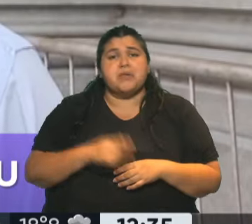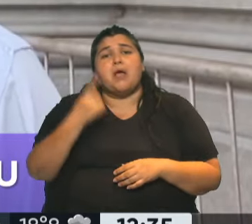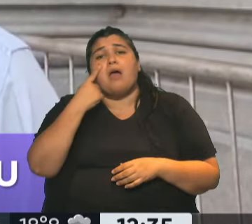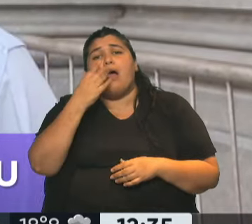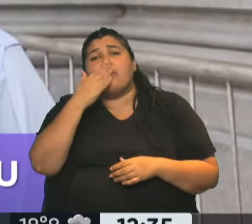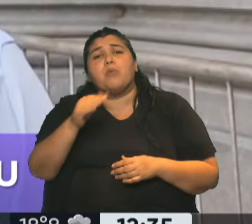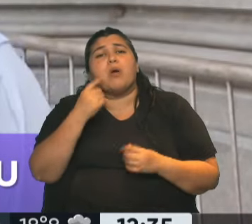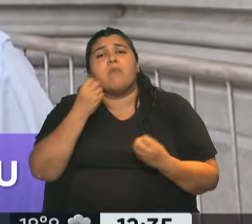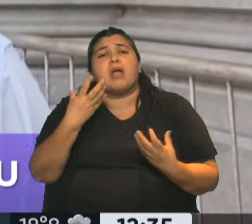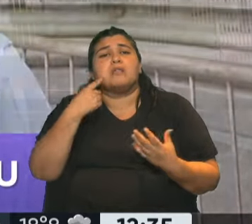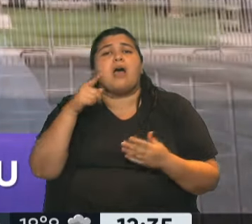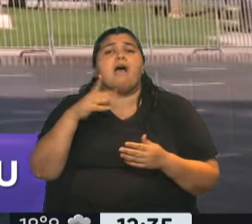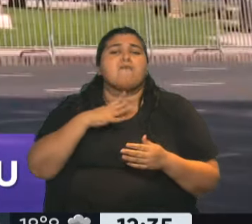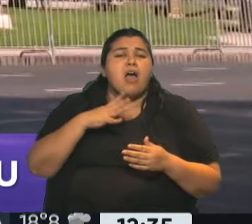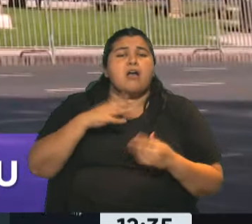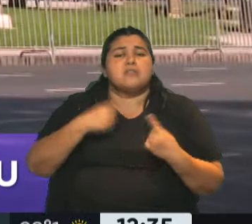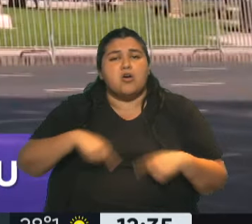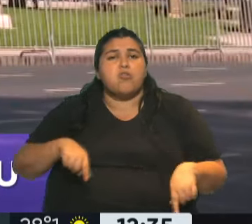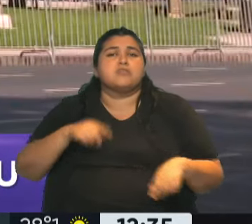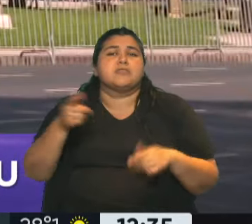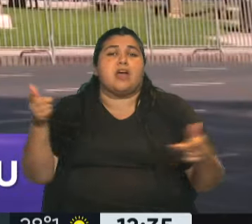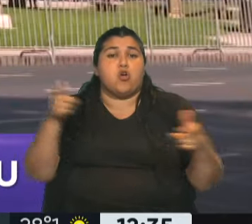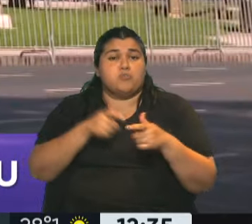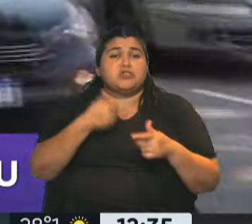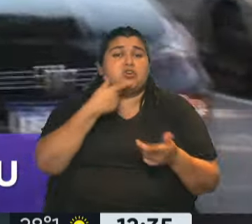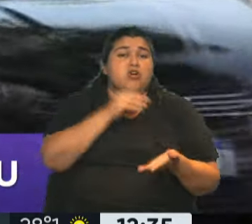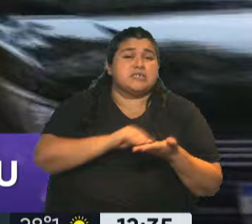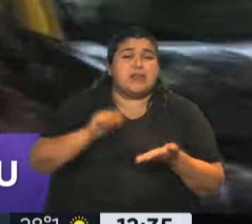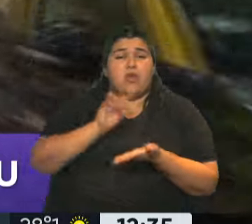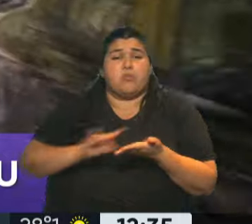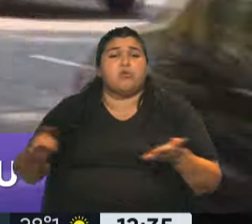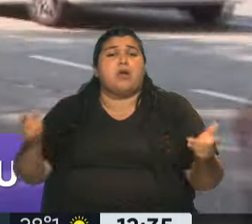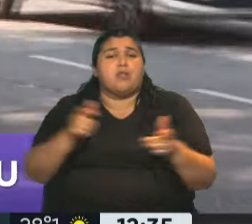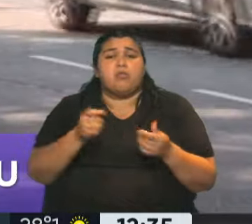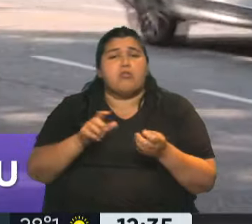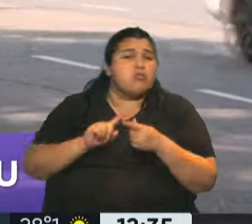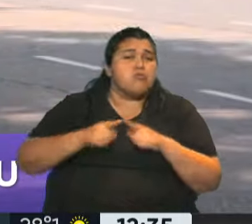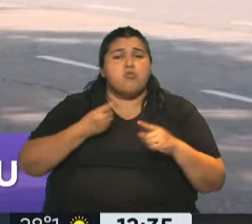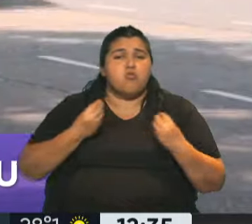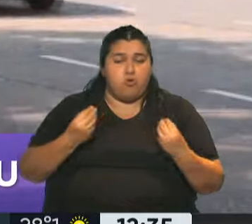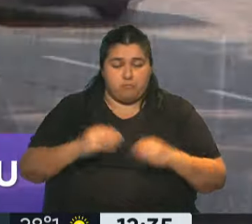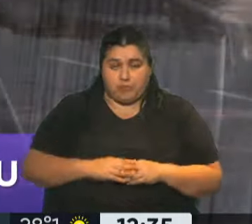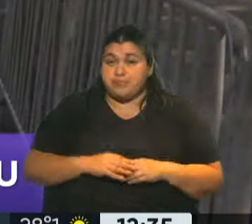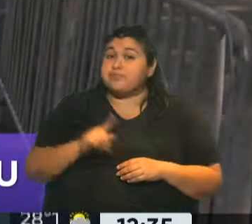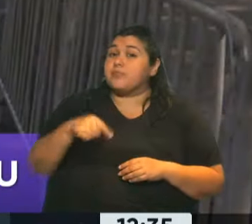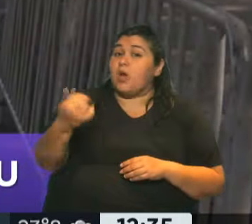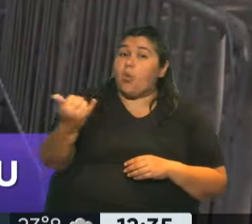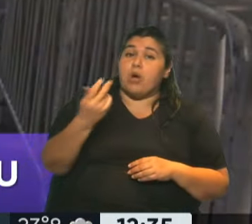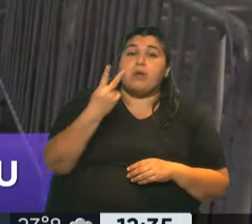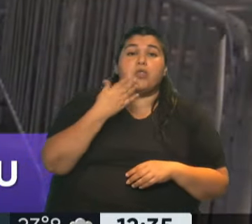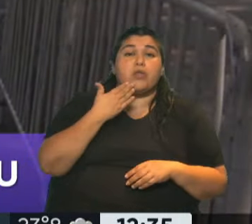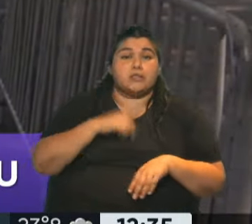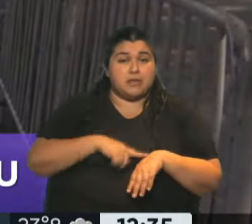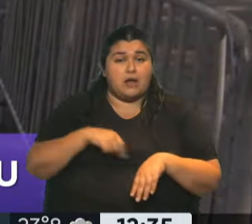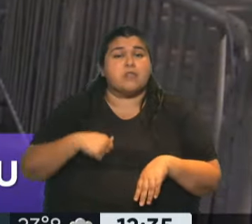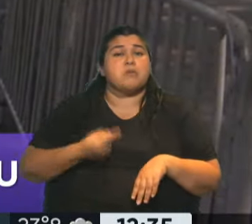está pendiente y cuál es la tarea que tiene que llevar adelante la comisión establecimos día de sesión los días jueves a las 2 de la tarde Así que esta Va a